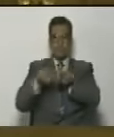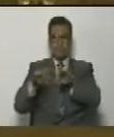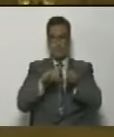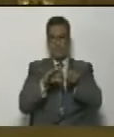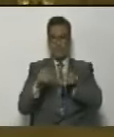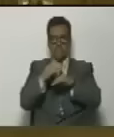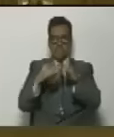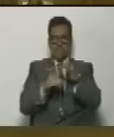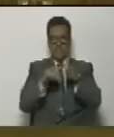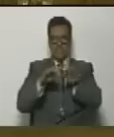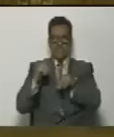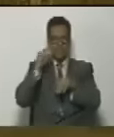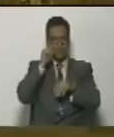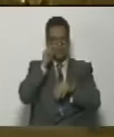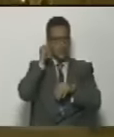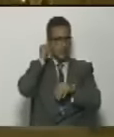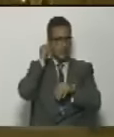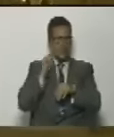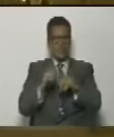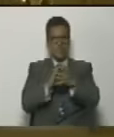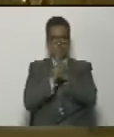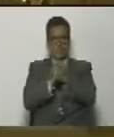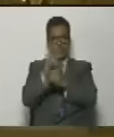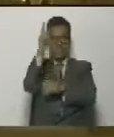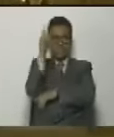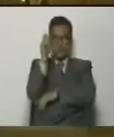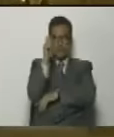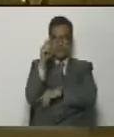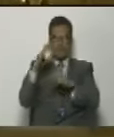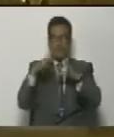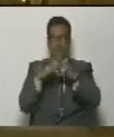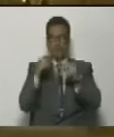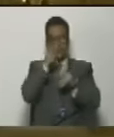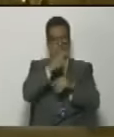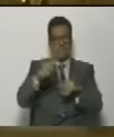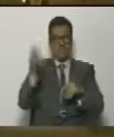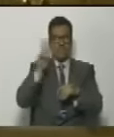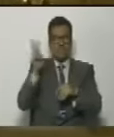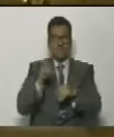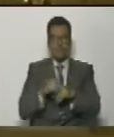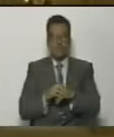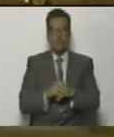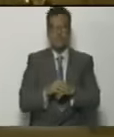secretaria, subsecretario, colegas parlamentarios y pueblo de Venezuela.